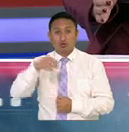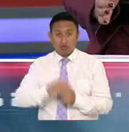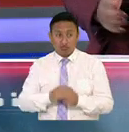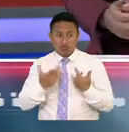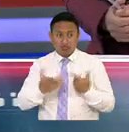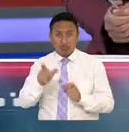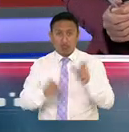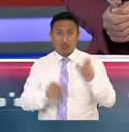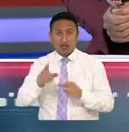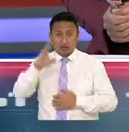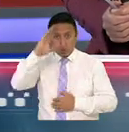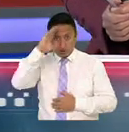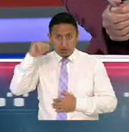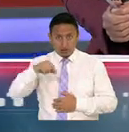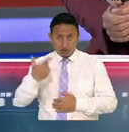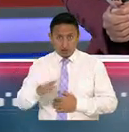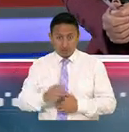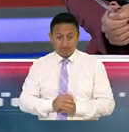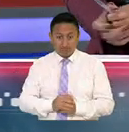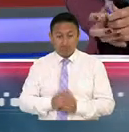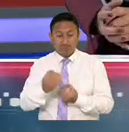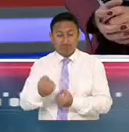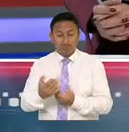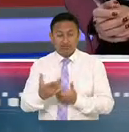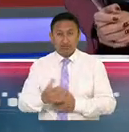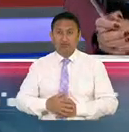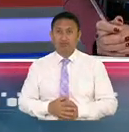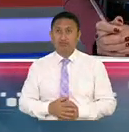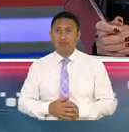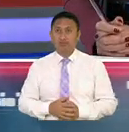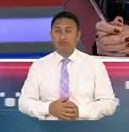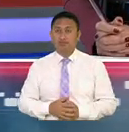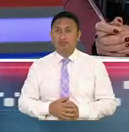listo el personal de la policía. Cuéntanos, Javier, muy buenas noches.